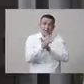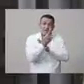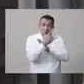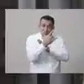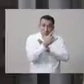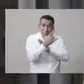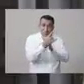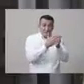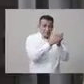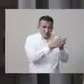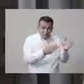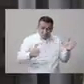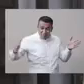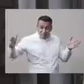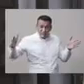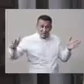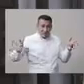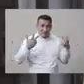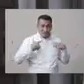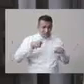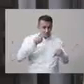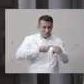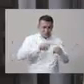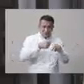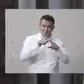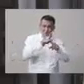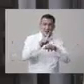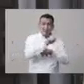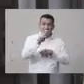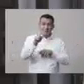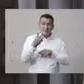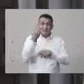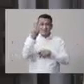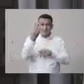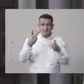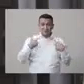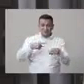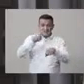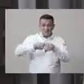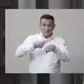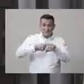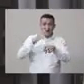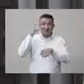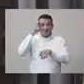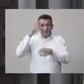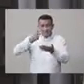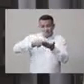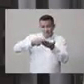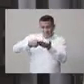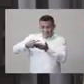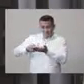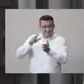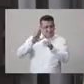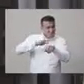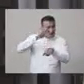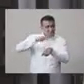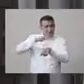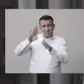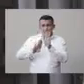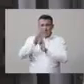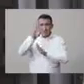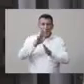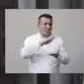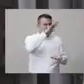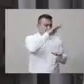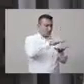ventiladores, cuya disponibilidad disminuye en la medida en que los contagios crecen. Hace algunas